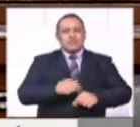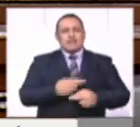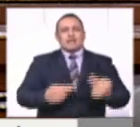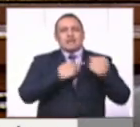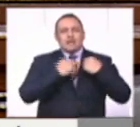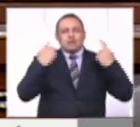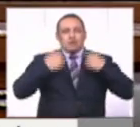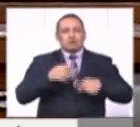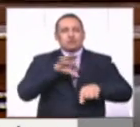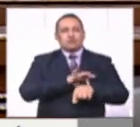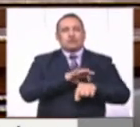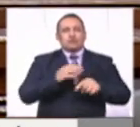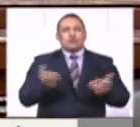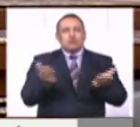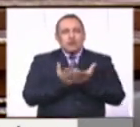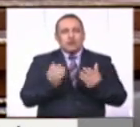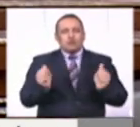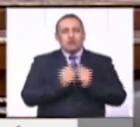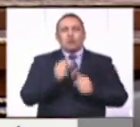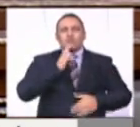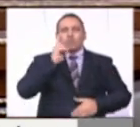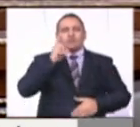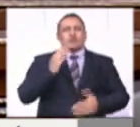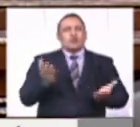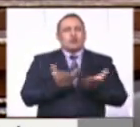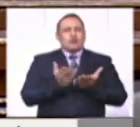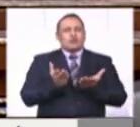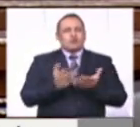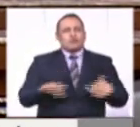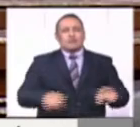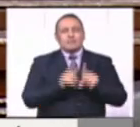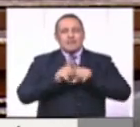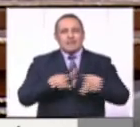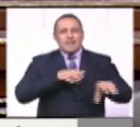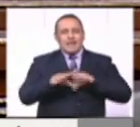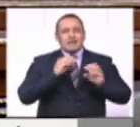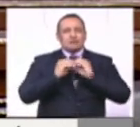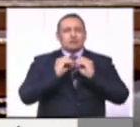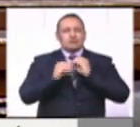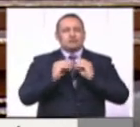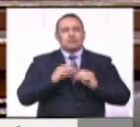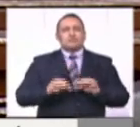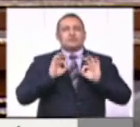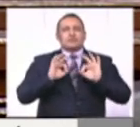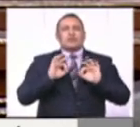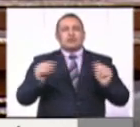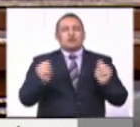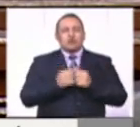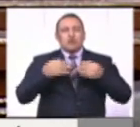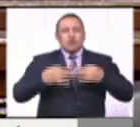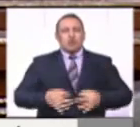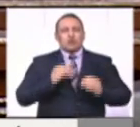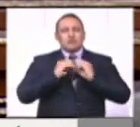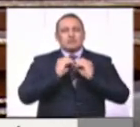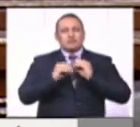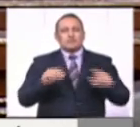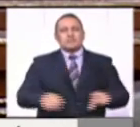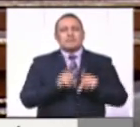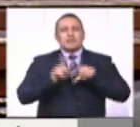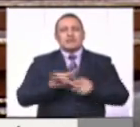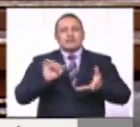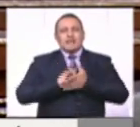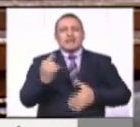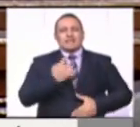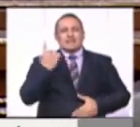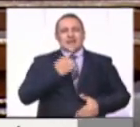médicos de pagar a los alumnos a los profesores a un colegio que hagan el mantenimiento correctivo y el mantenimiento de